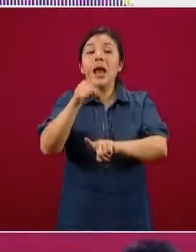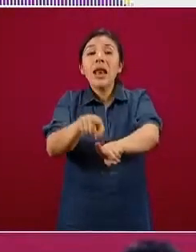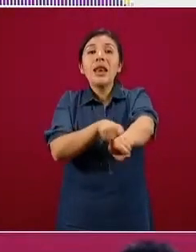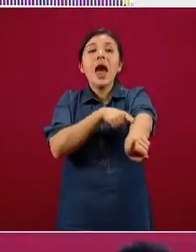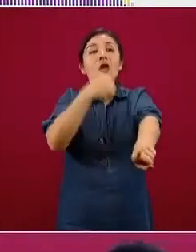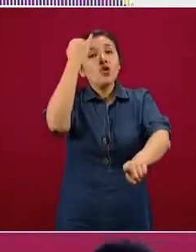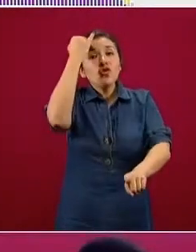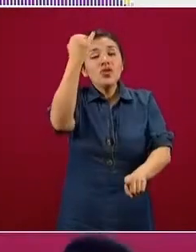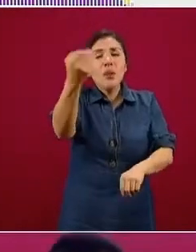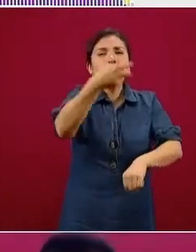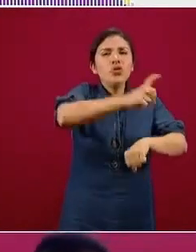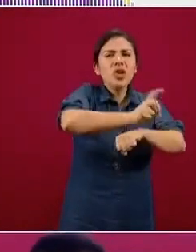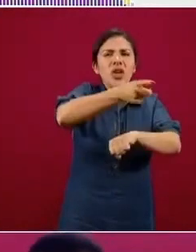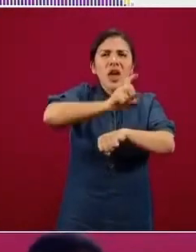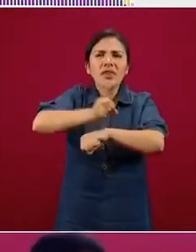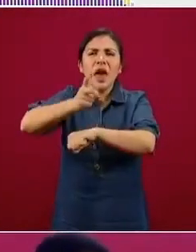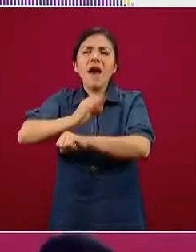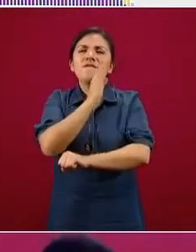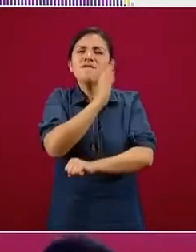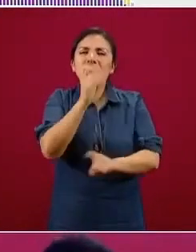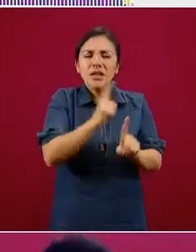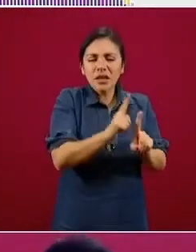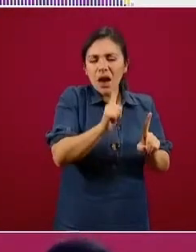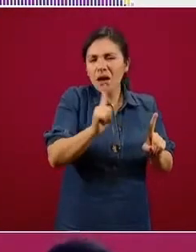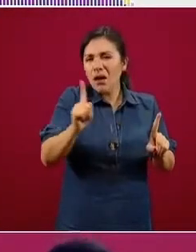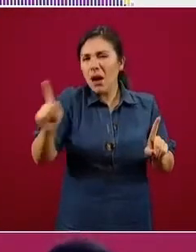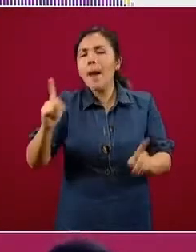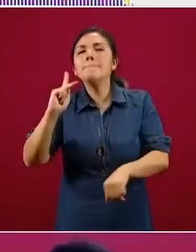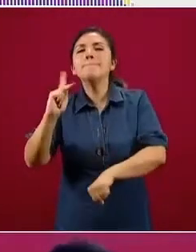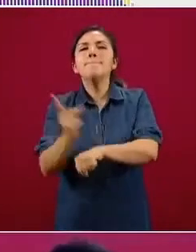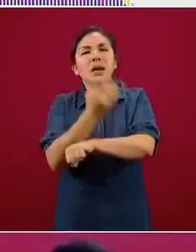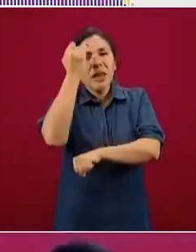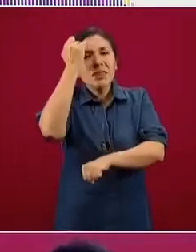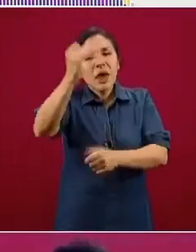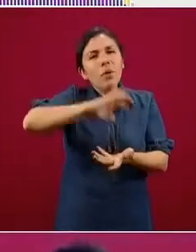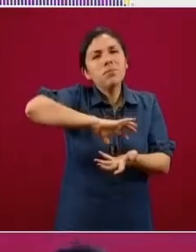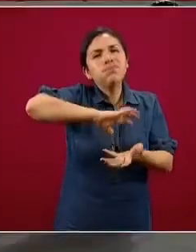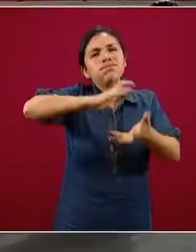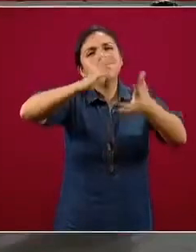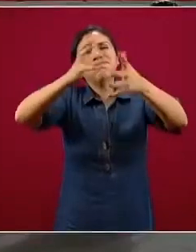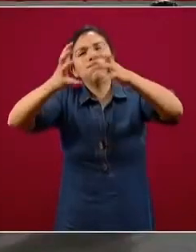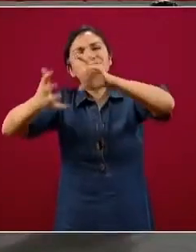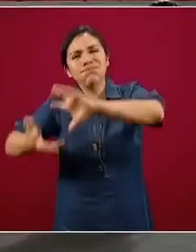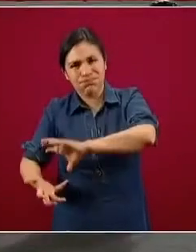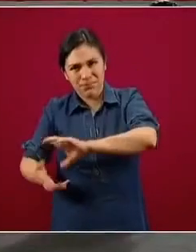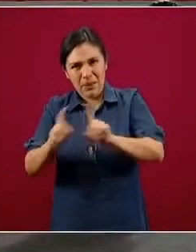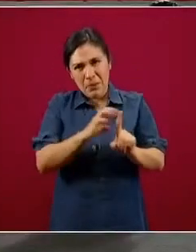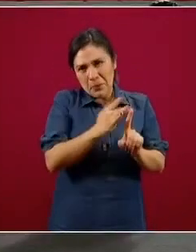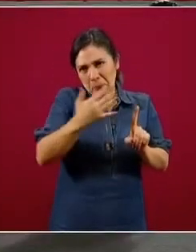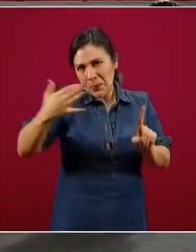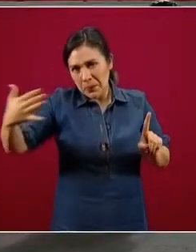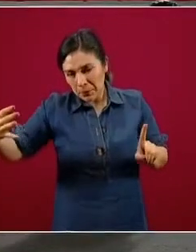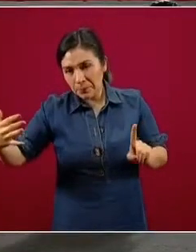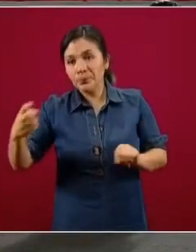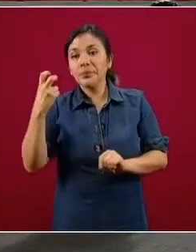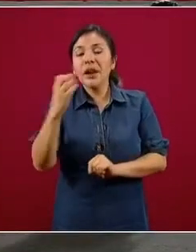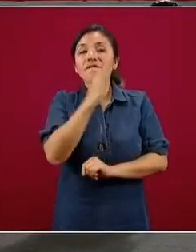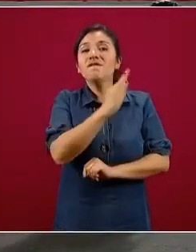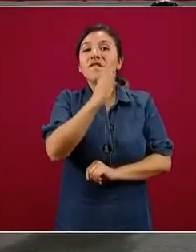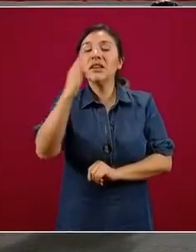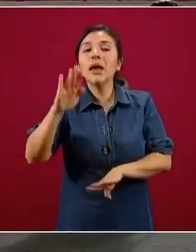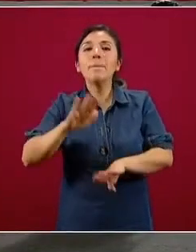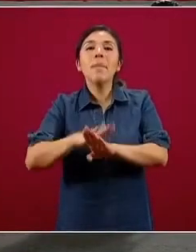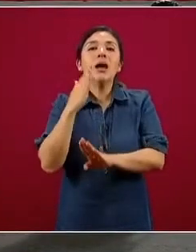del tiempo, aquí está el tiempo, son fechas, conforme transcurre esta curva, esta gráfica hacia allá, son fechas